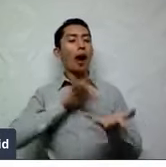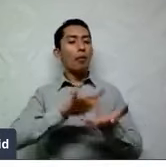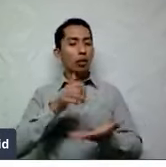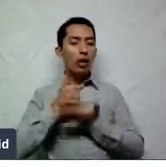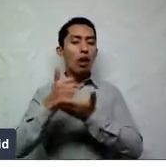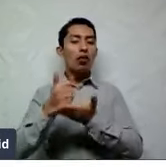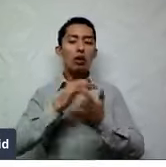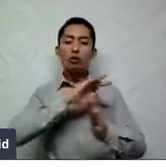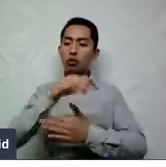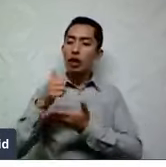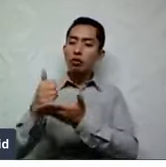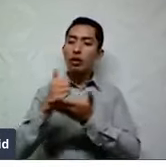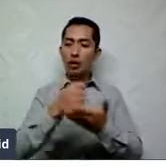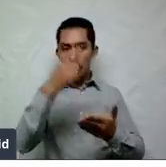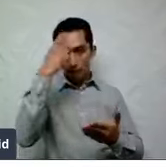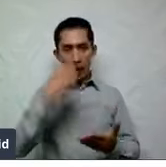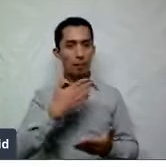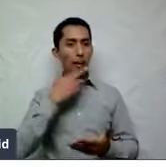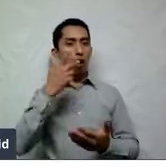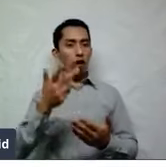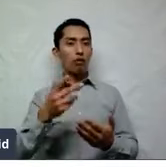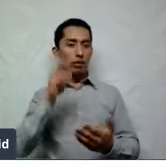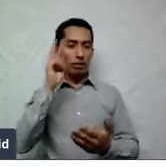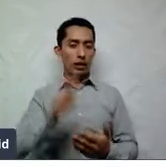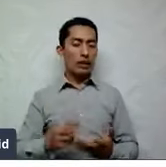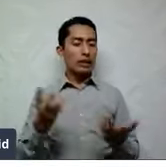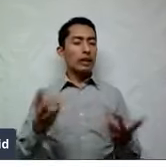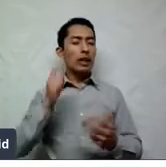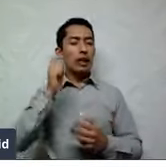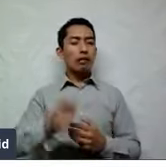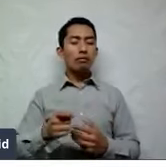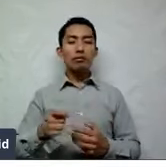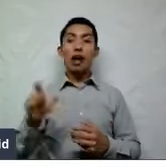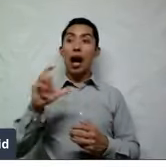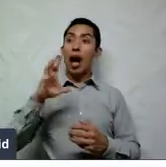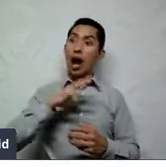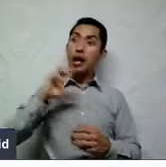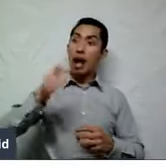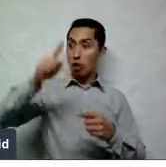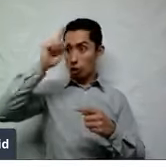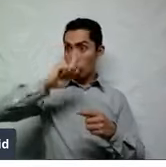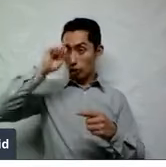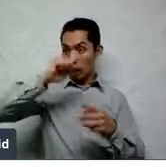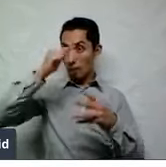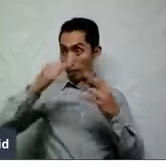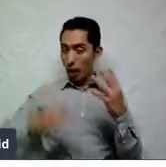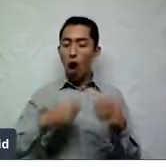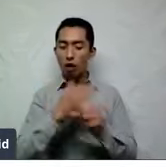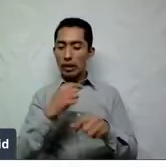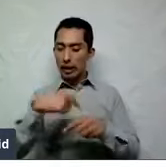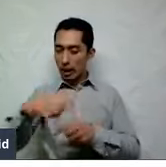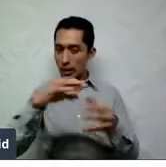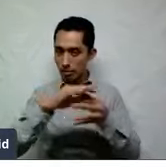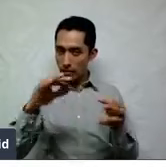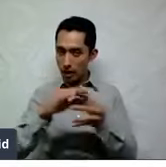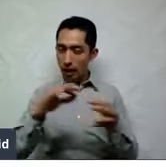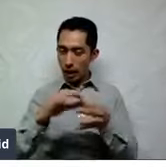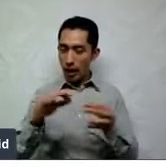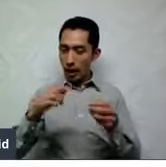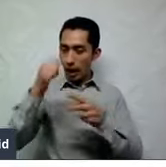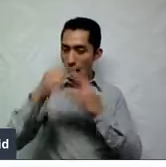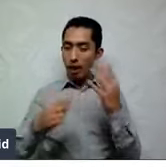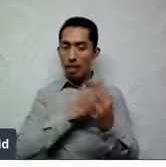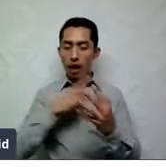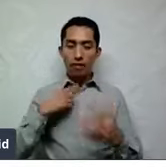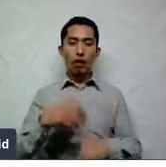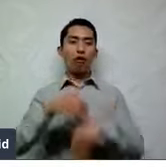todos nosotros y sobre todo atender las indicaciones que seguramente vamos a mencionar durante el transcurso de este